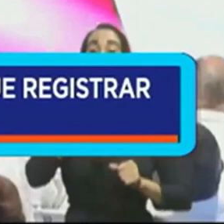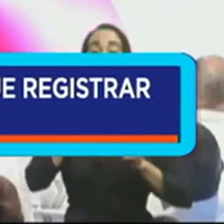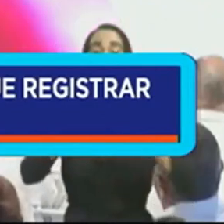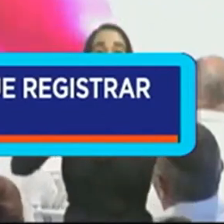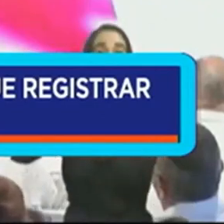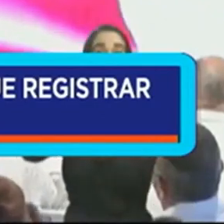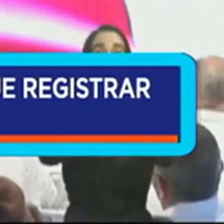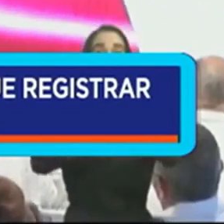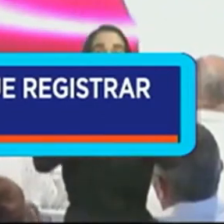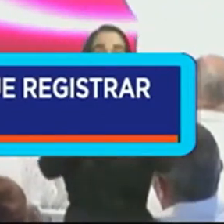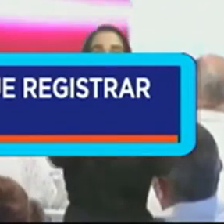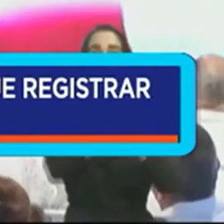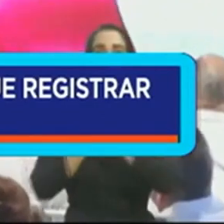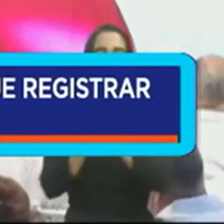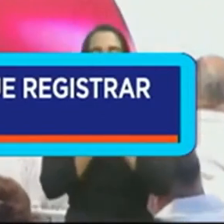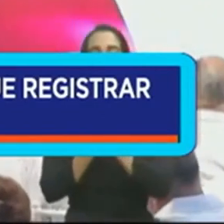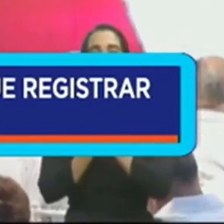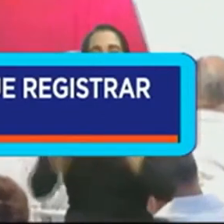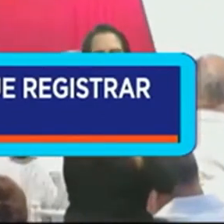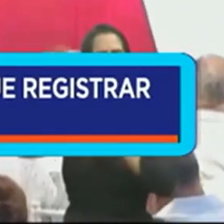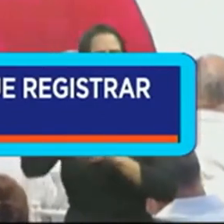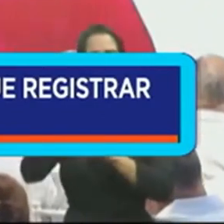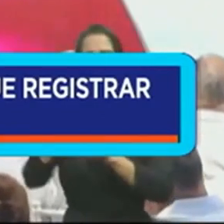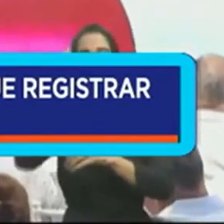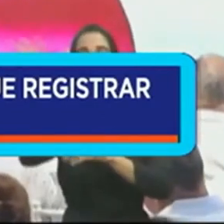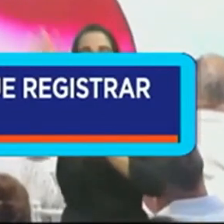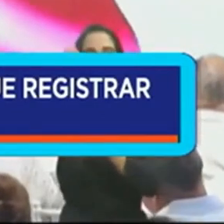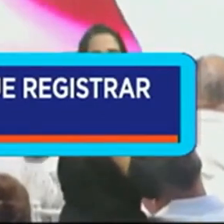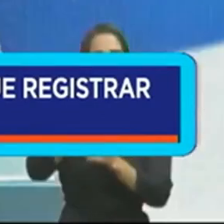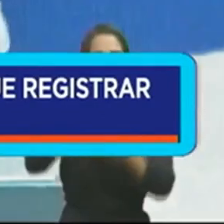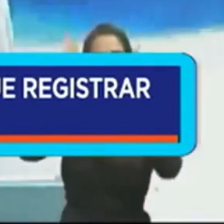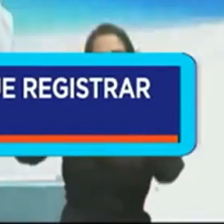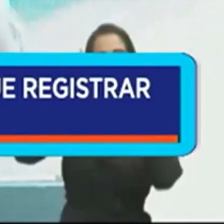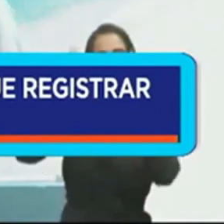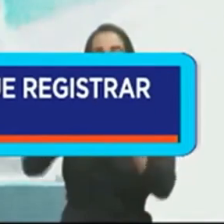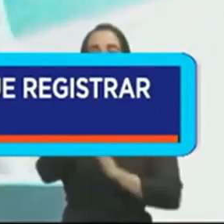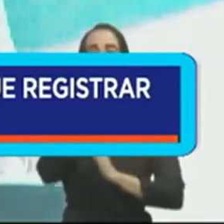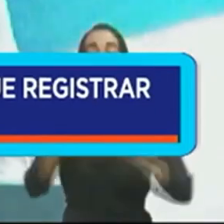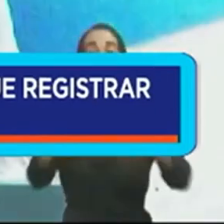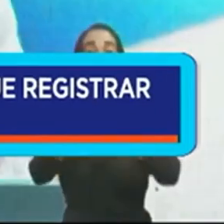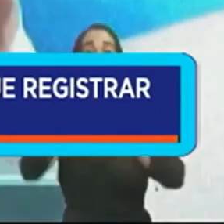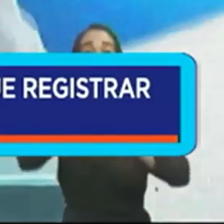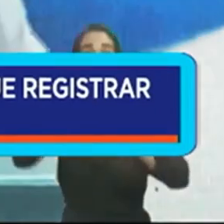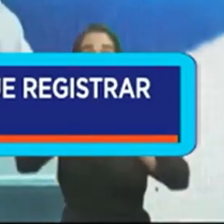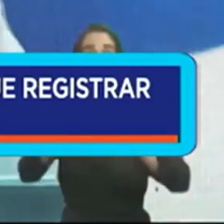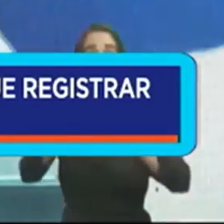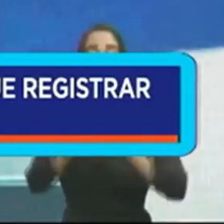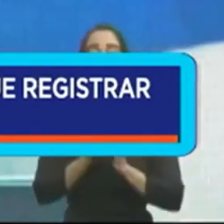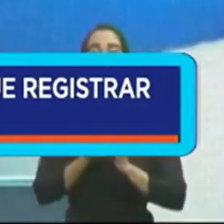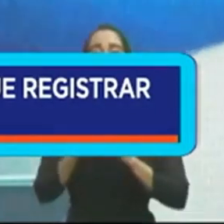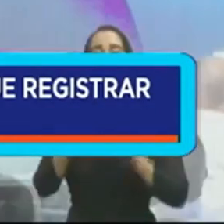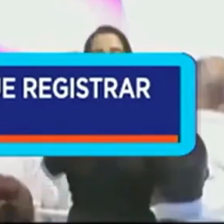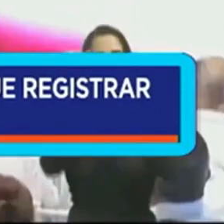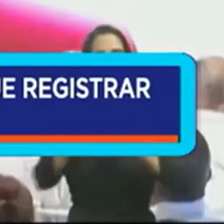un país juntos, sin dejar a nadie atrás, centrados en quienes más lo necesitan y cimentando un